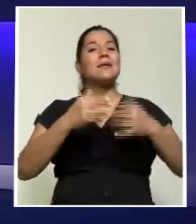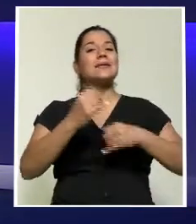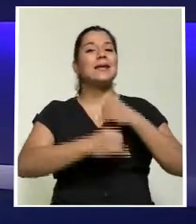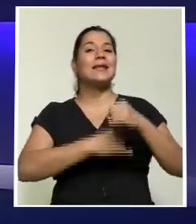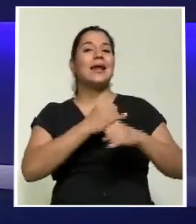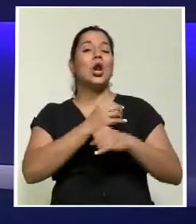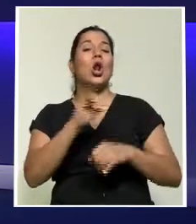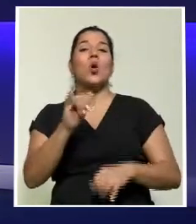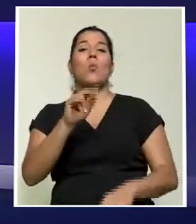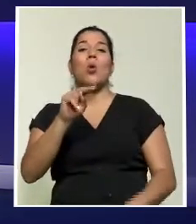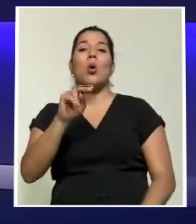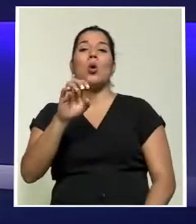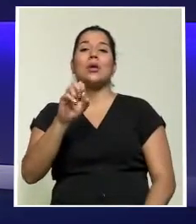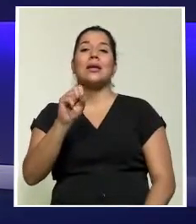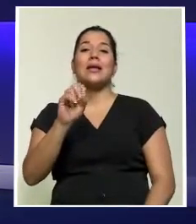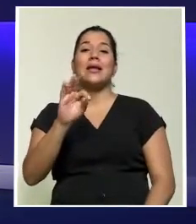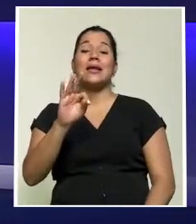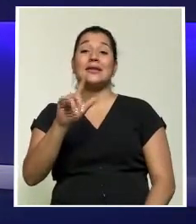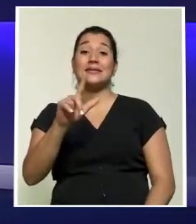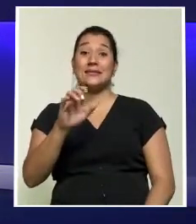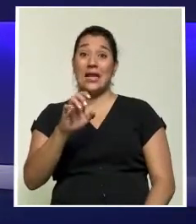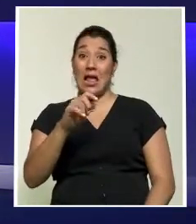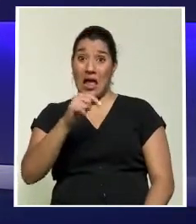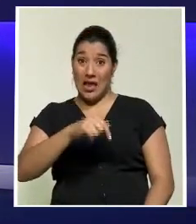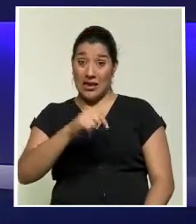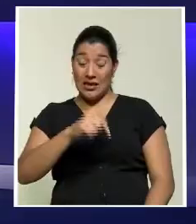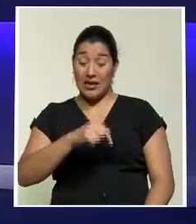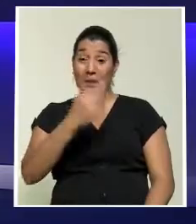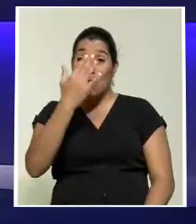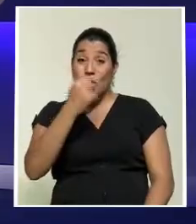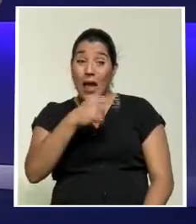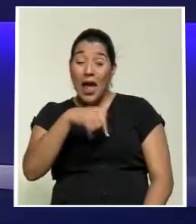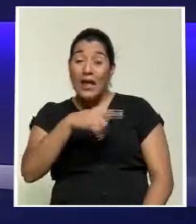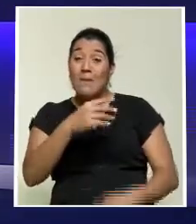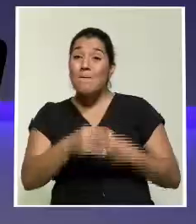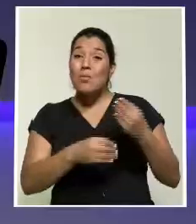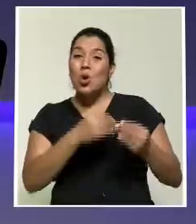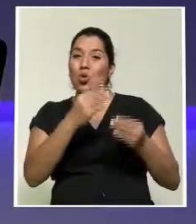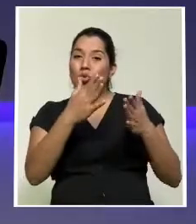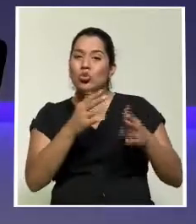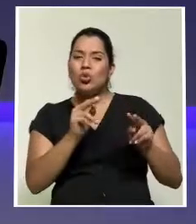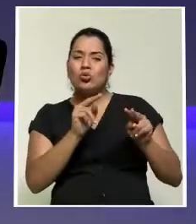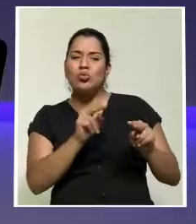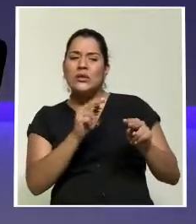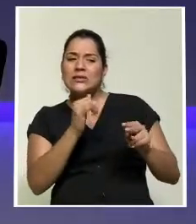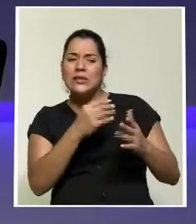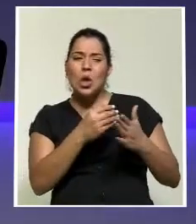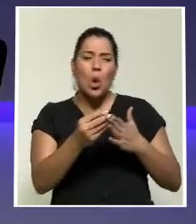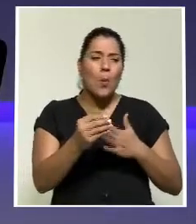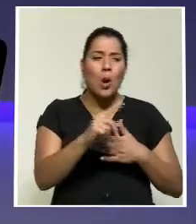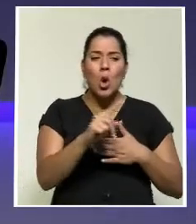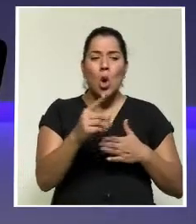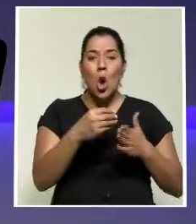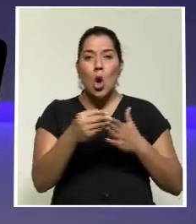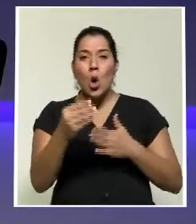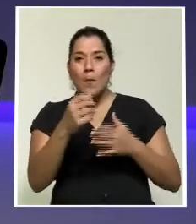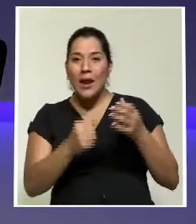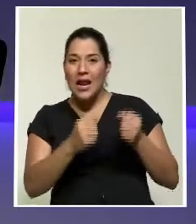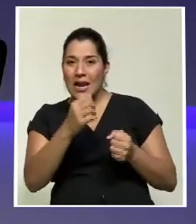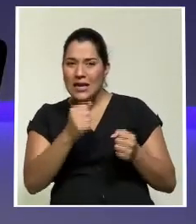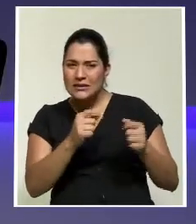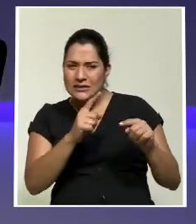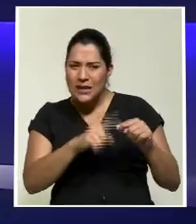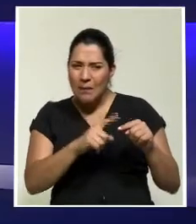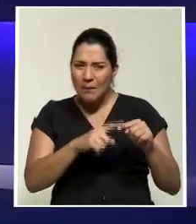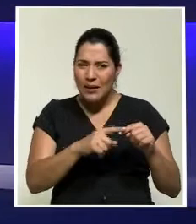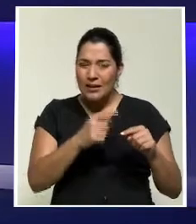acá, ¿verdad? Que los productores tendrían que estar viendo si les van a comprar o no leche, dependiendo si está bien el